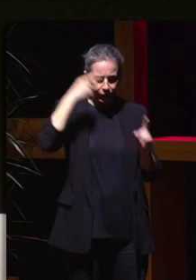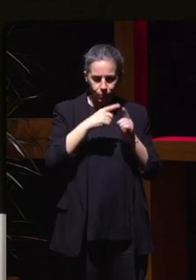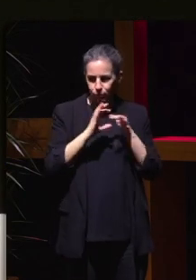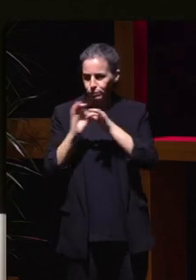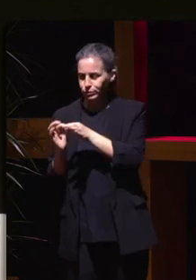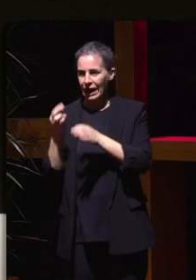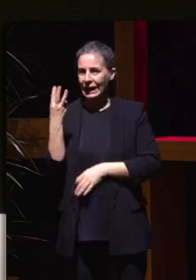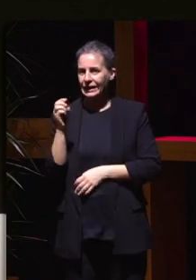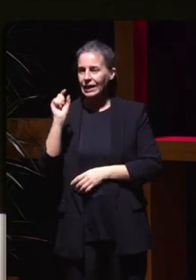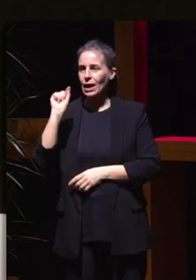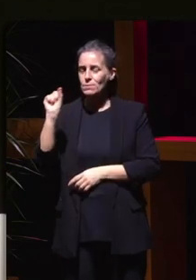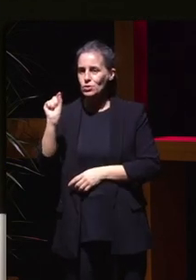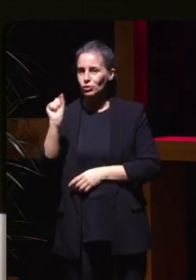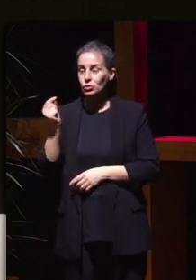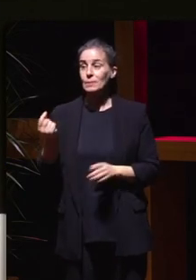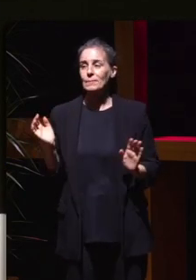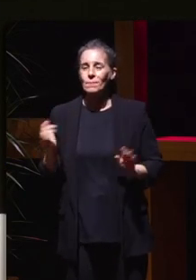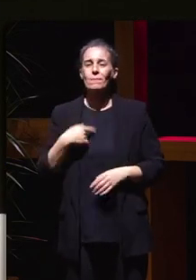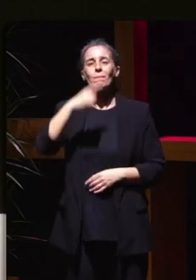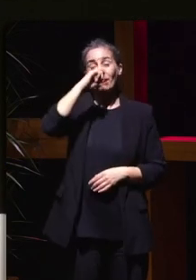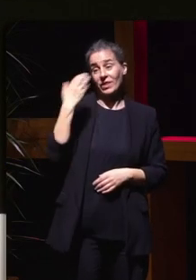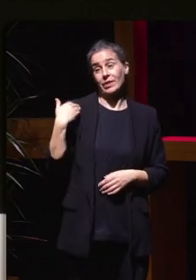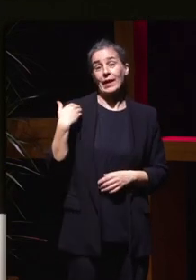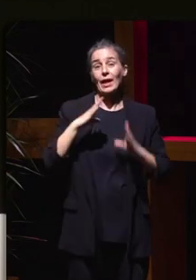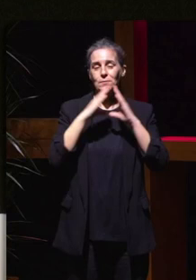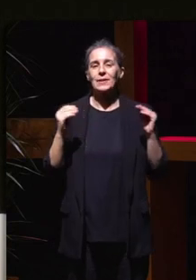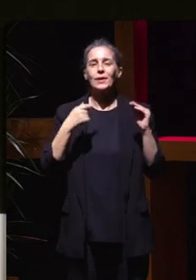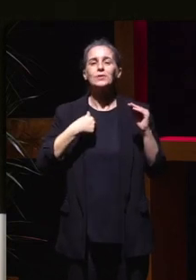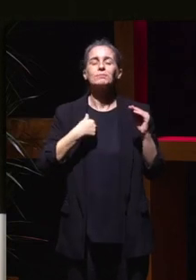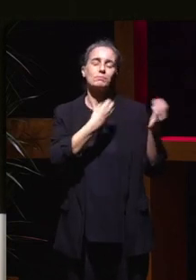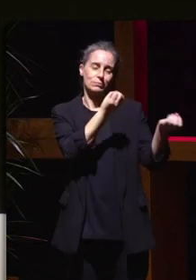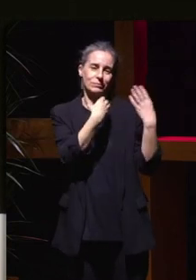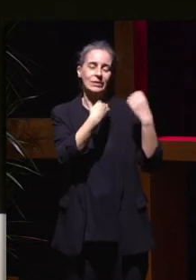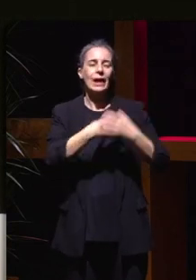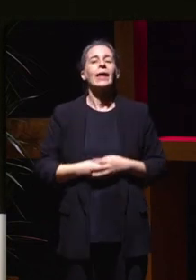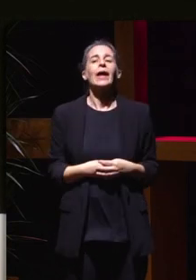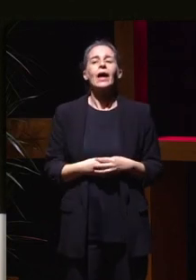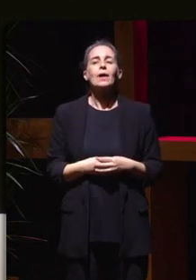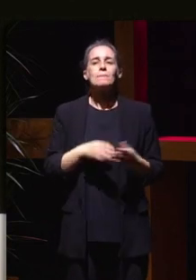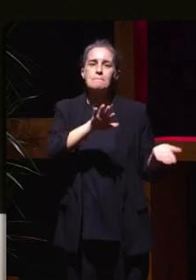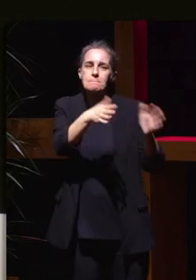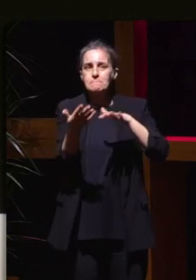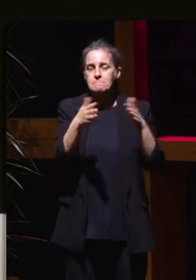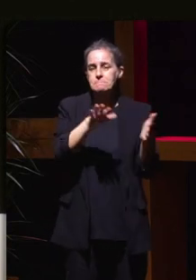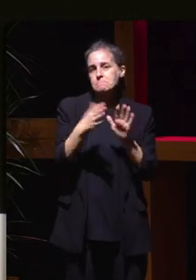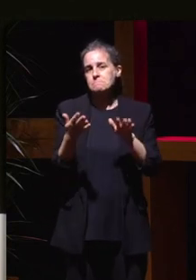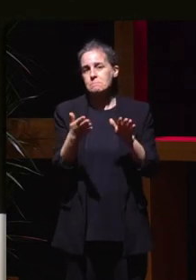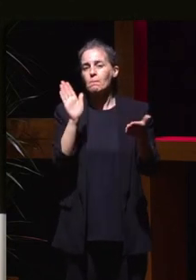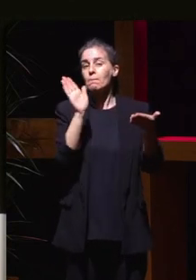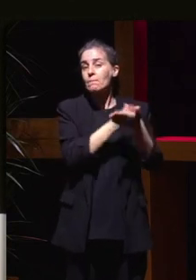minutos leí que en la carrera nos contaran que más o menos o conteoe